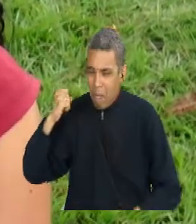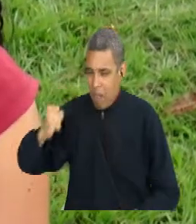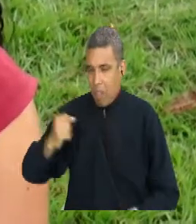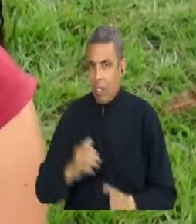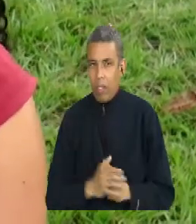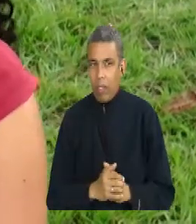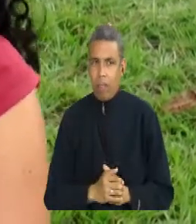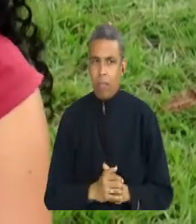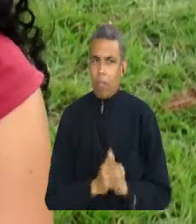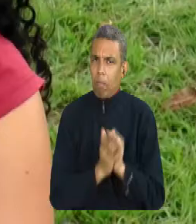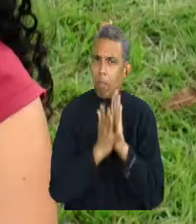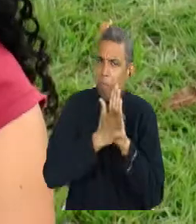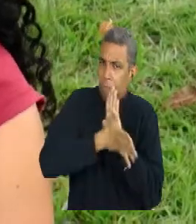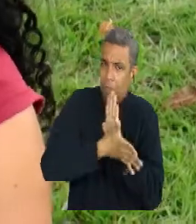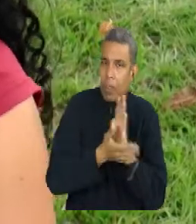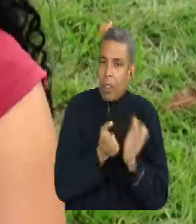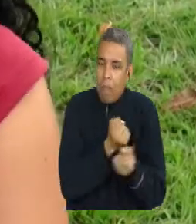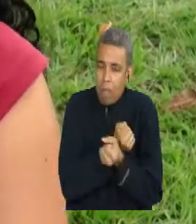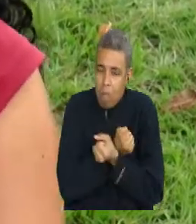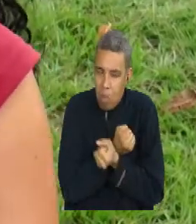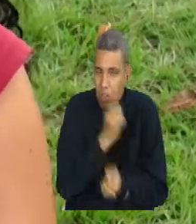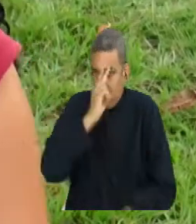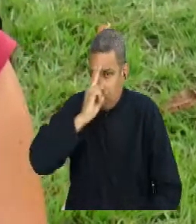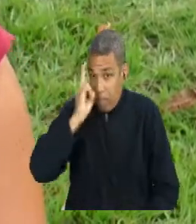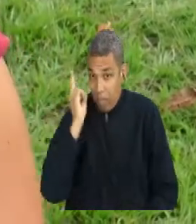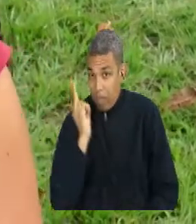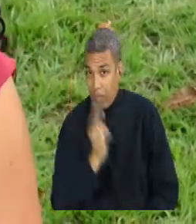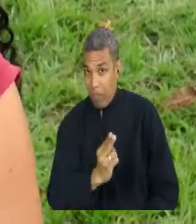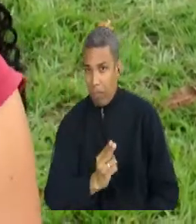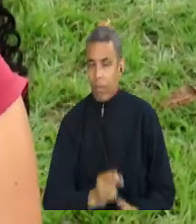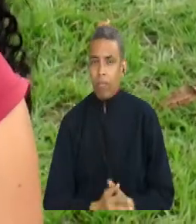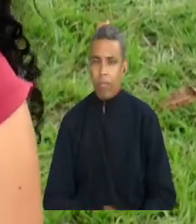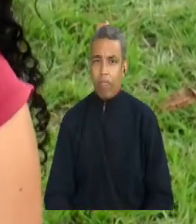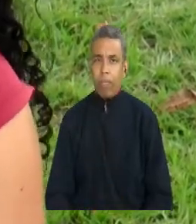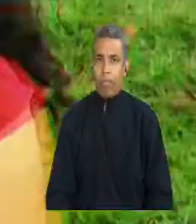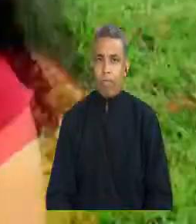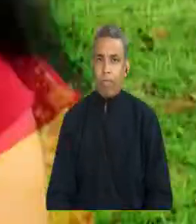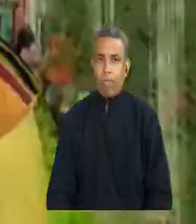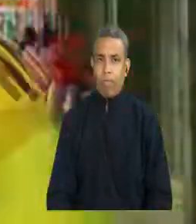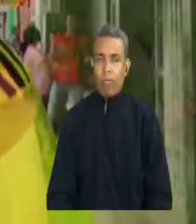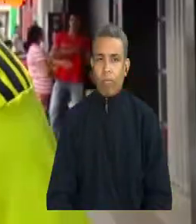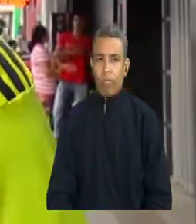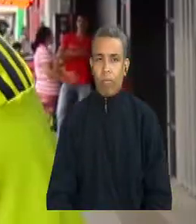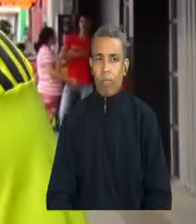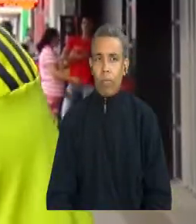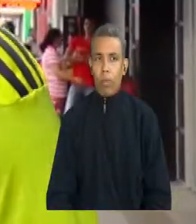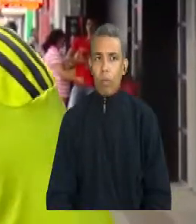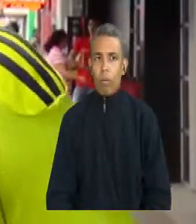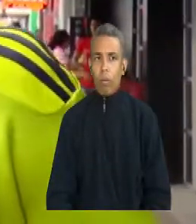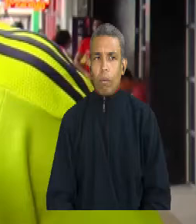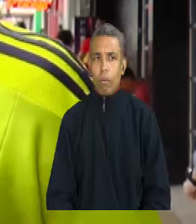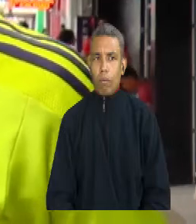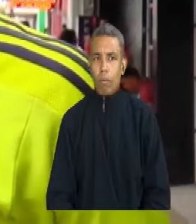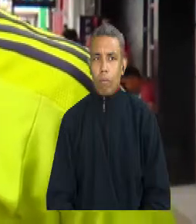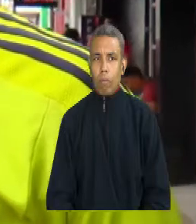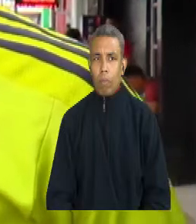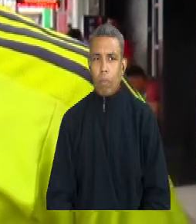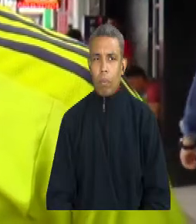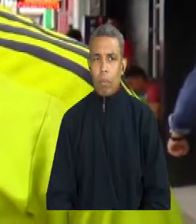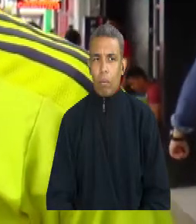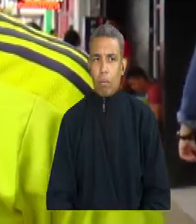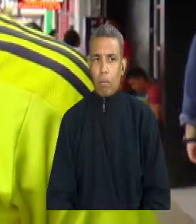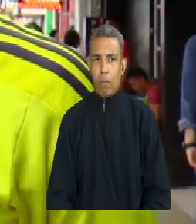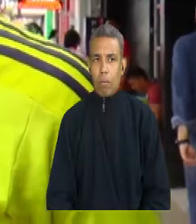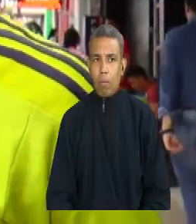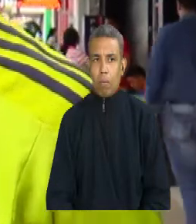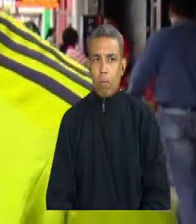Expresarle obviamente mucho cariño, mucho respeto, especialmente. Para mí sería eso. Me queda espacio para nadie, soy solo